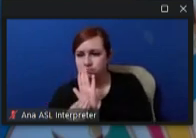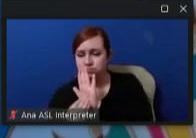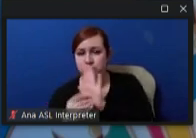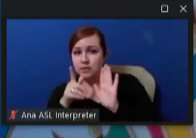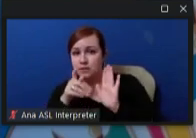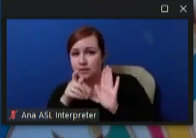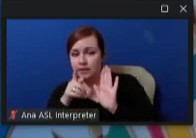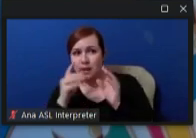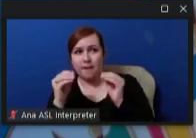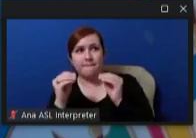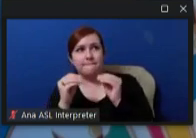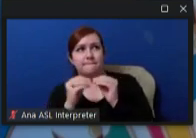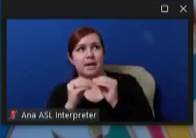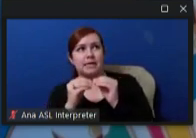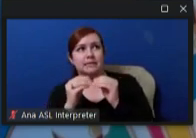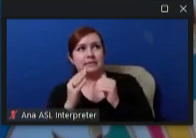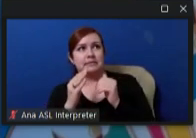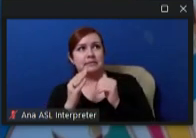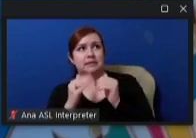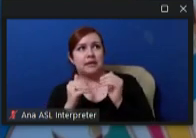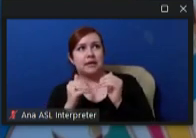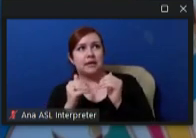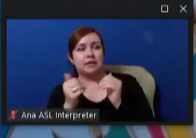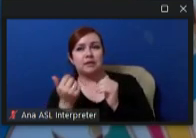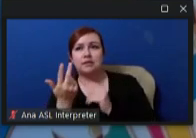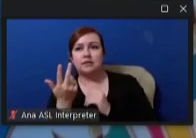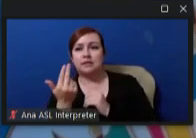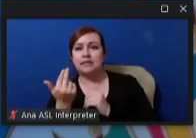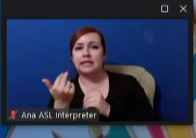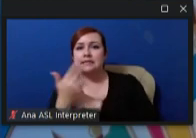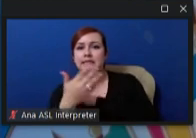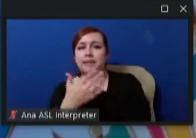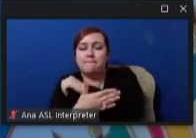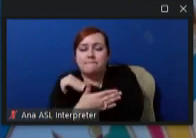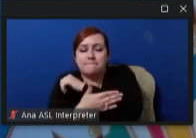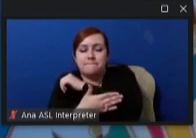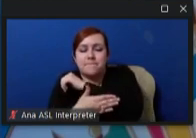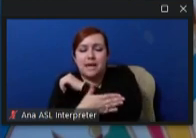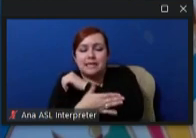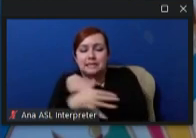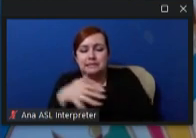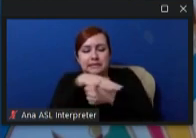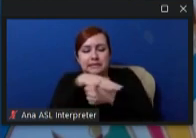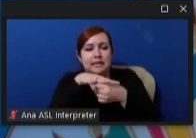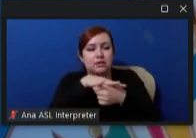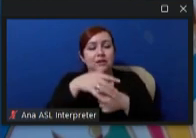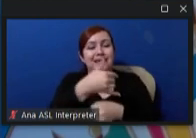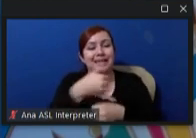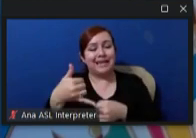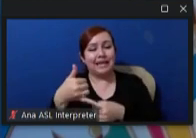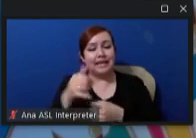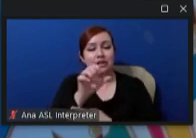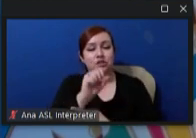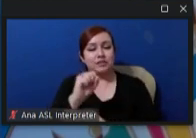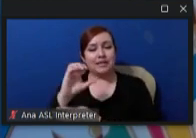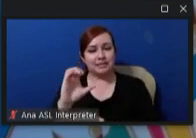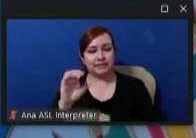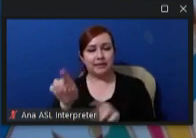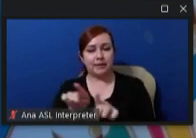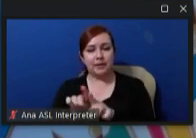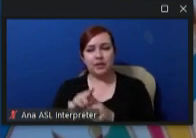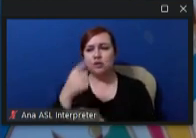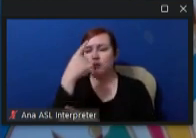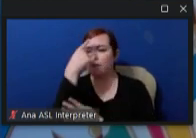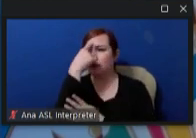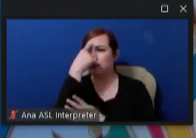de 13 países de la región y también participación de sociedad civil. Y creemos que esta temática que tiene